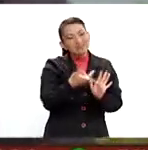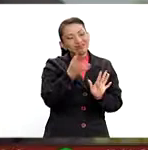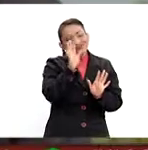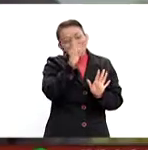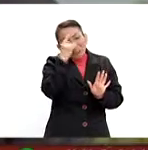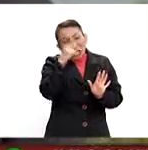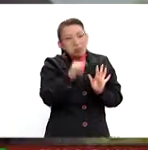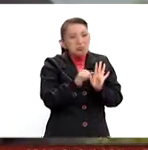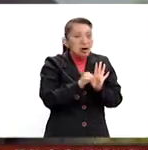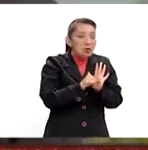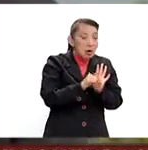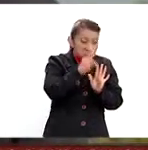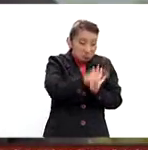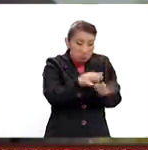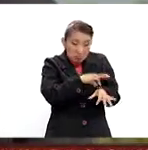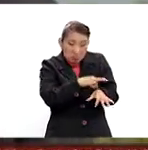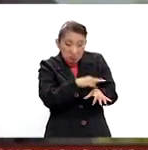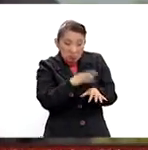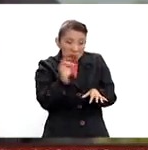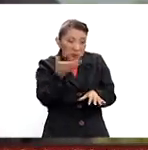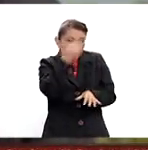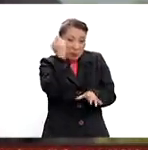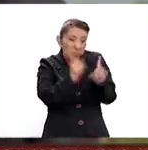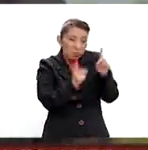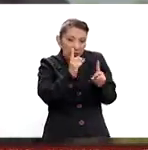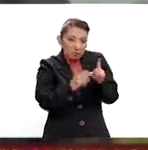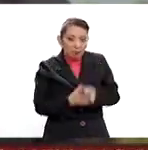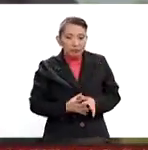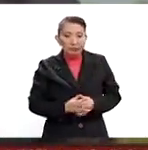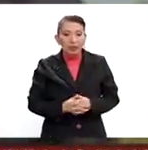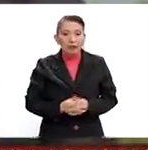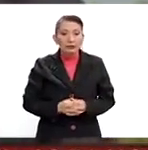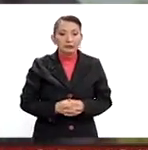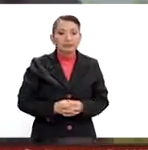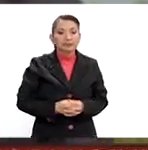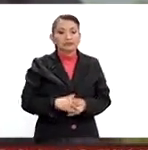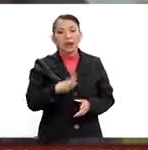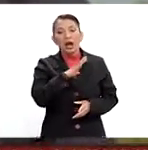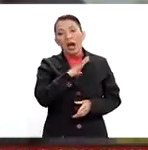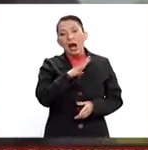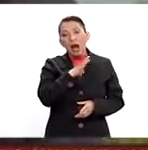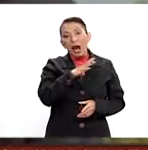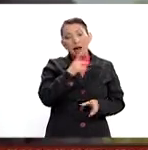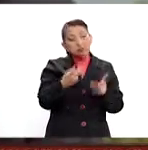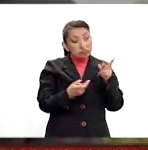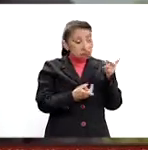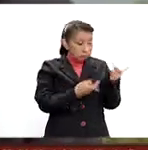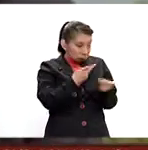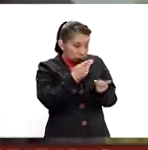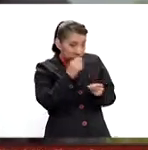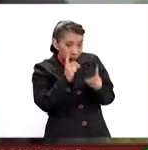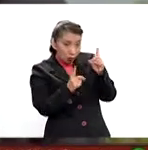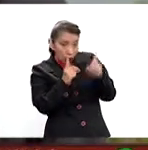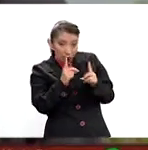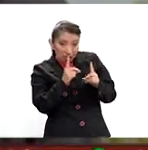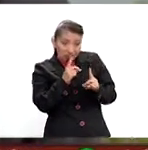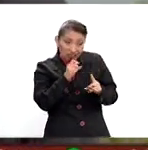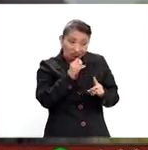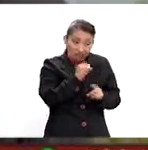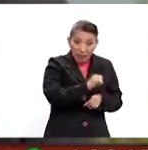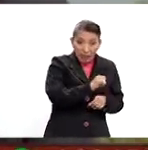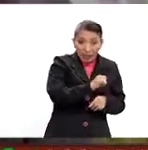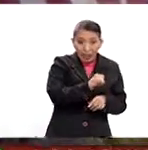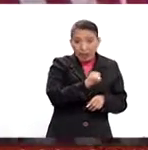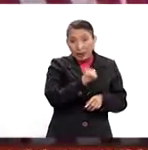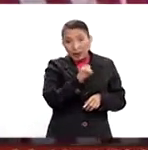probablemente se lleve a cabo, ¿no? Eficaz, ¿no? Es decir, ya hay cuestionamientos sobre si sería la forma,